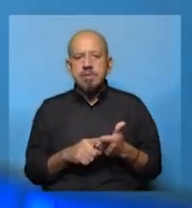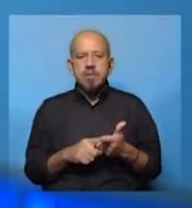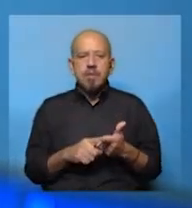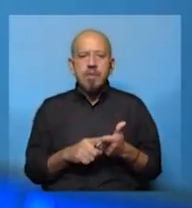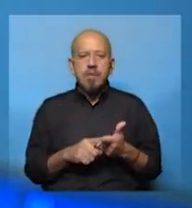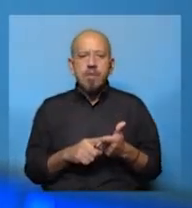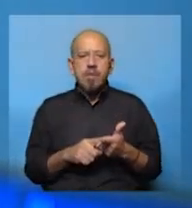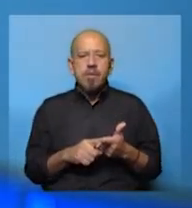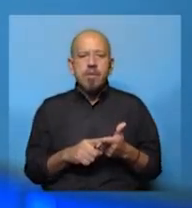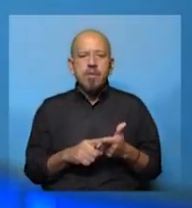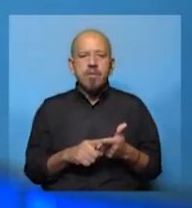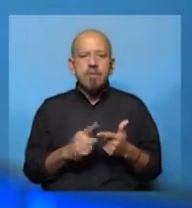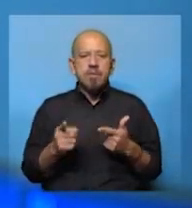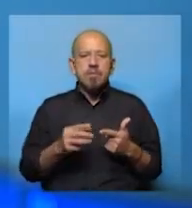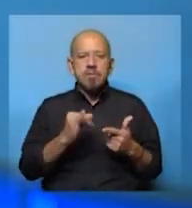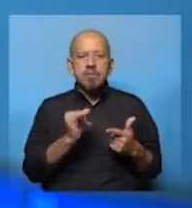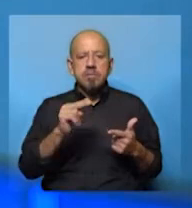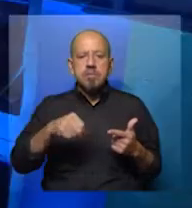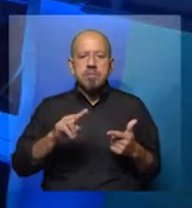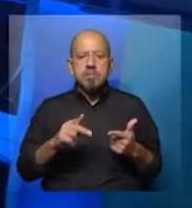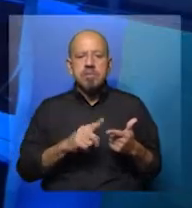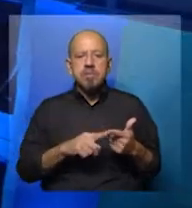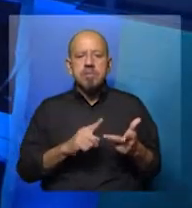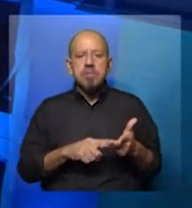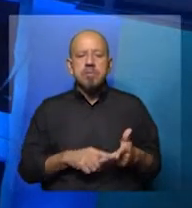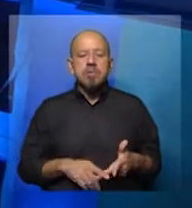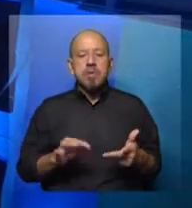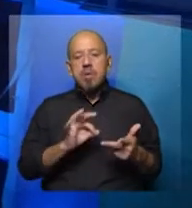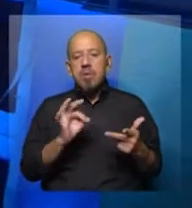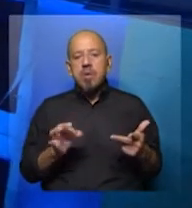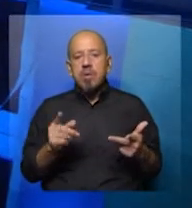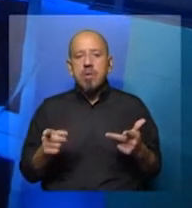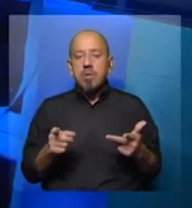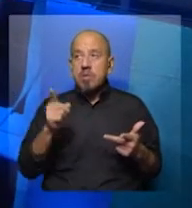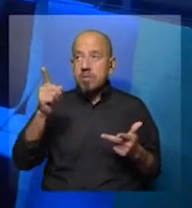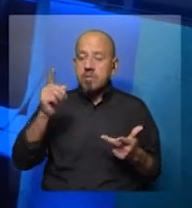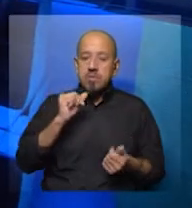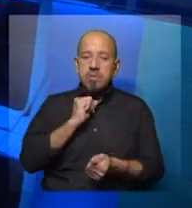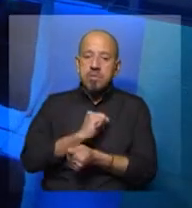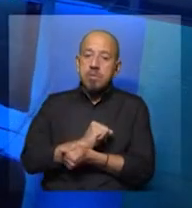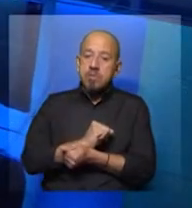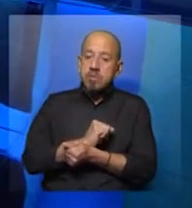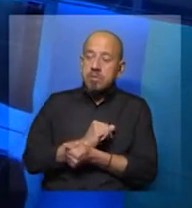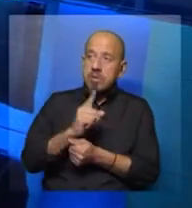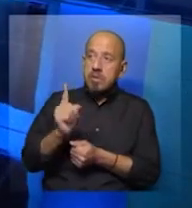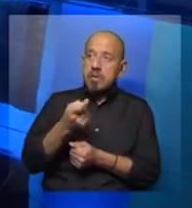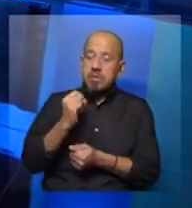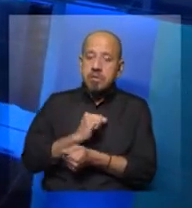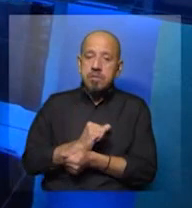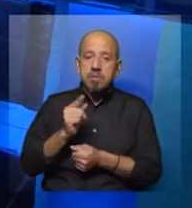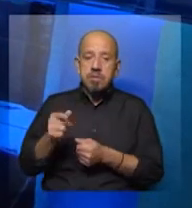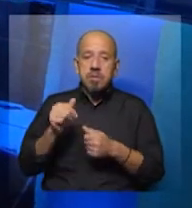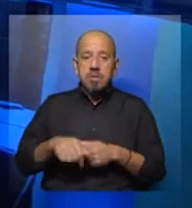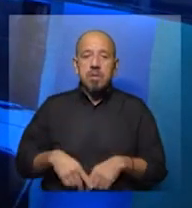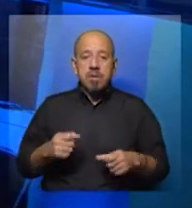estuvieron en en el inau o provienen de la privación de libertad en un país que